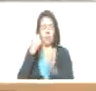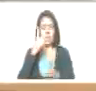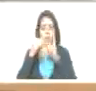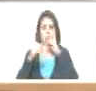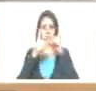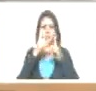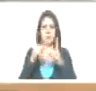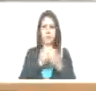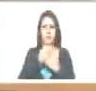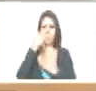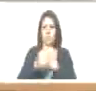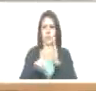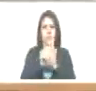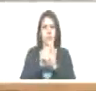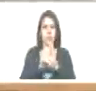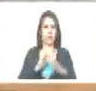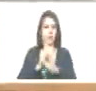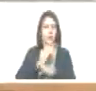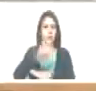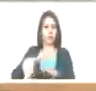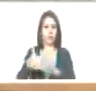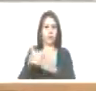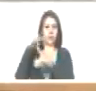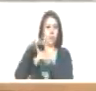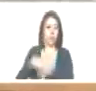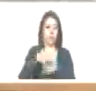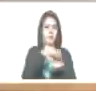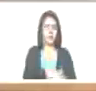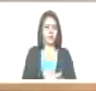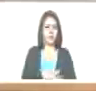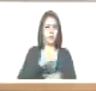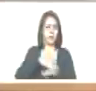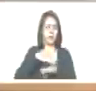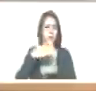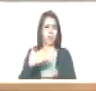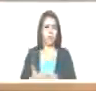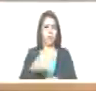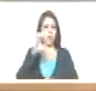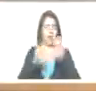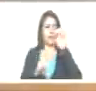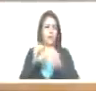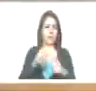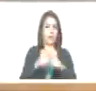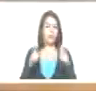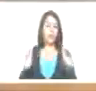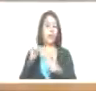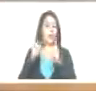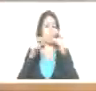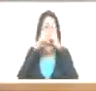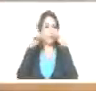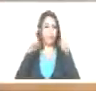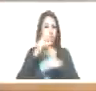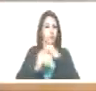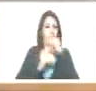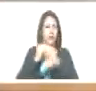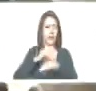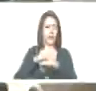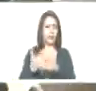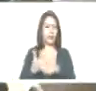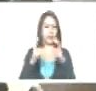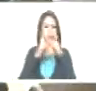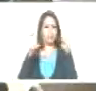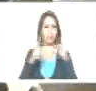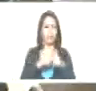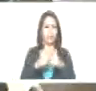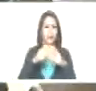proyecto de ley orgánica contra todo tipo de discriminación a razón de revisar y ampliar algunos temas que tienen que ver con el objeto